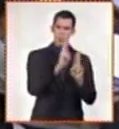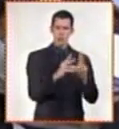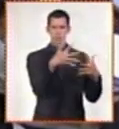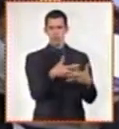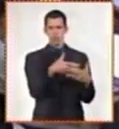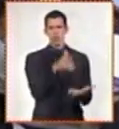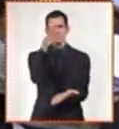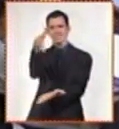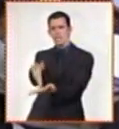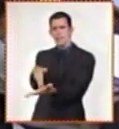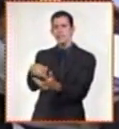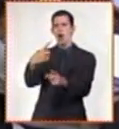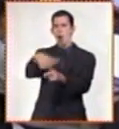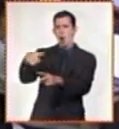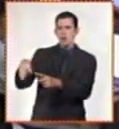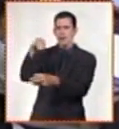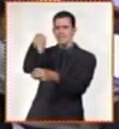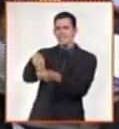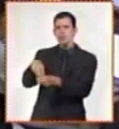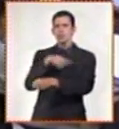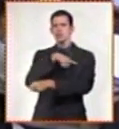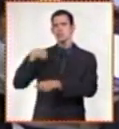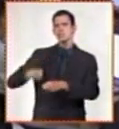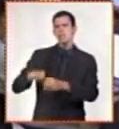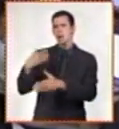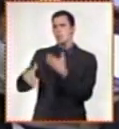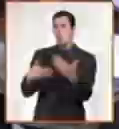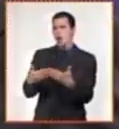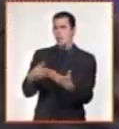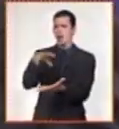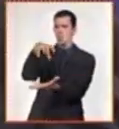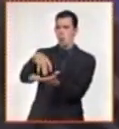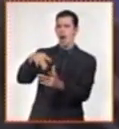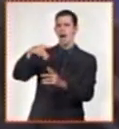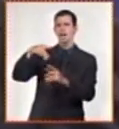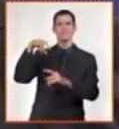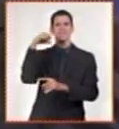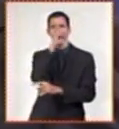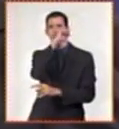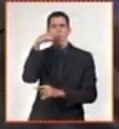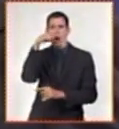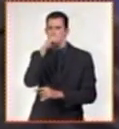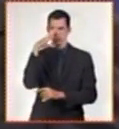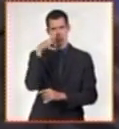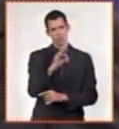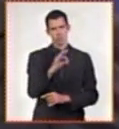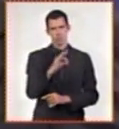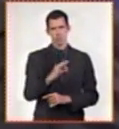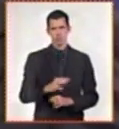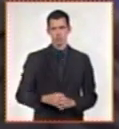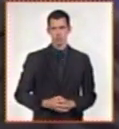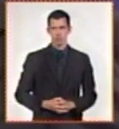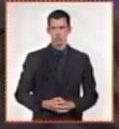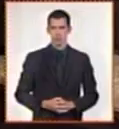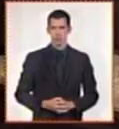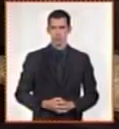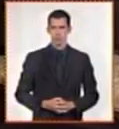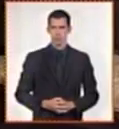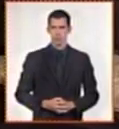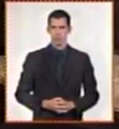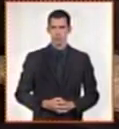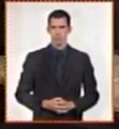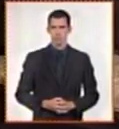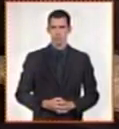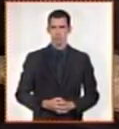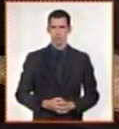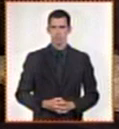asuntos internos, a fin de evitar que las relaciones se vean aún más perjudicadas. Embajador, es visible en los